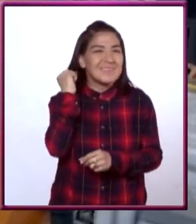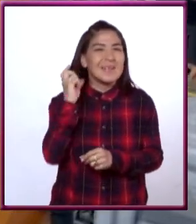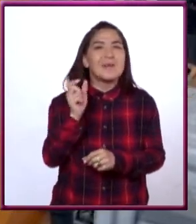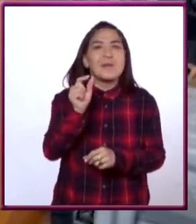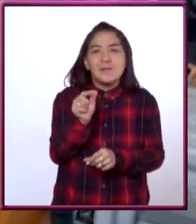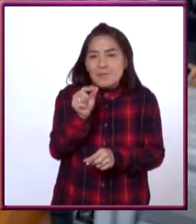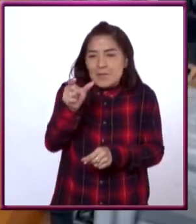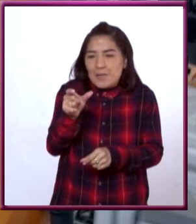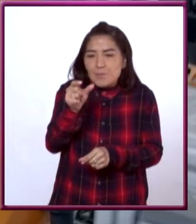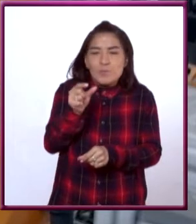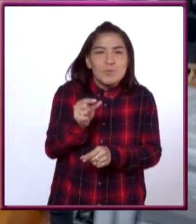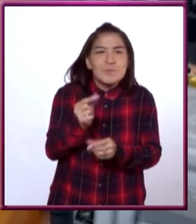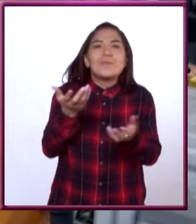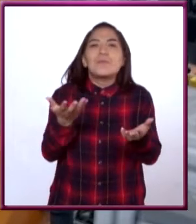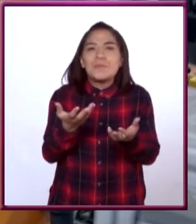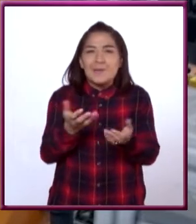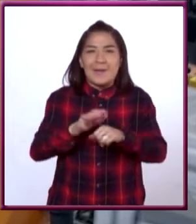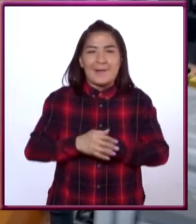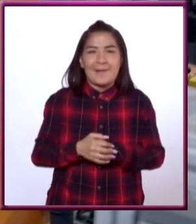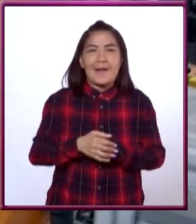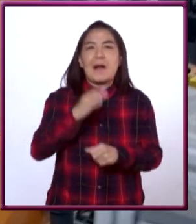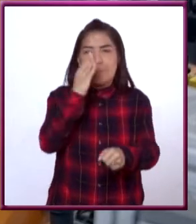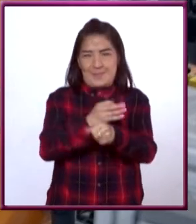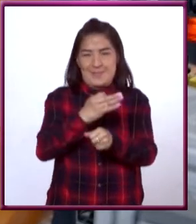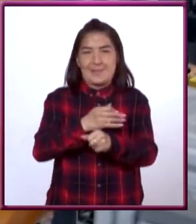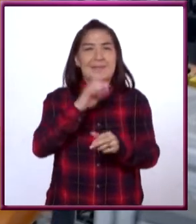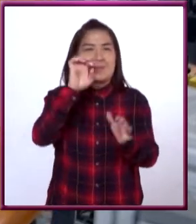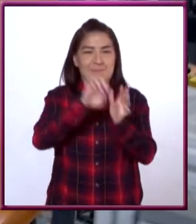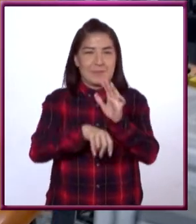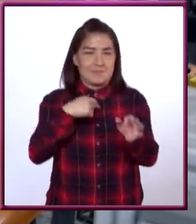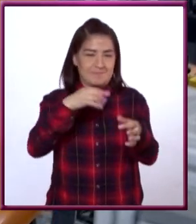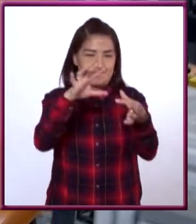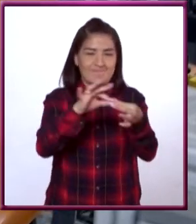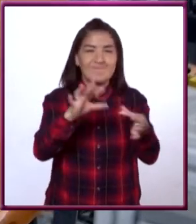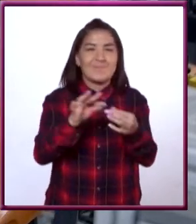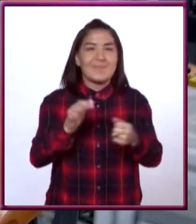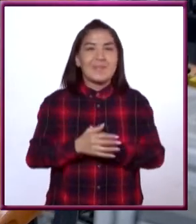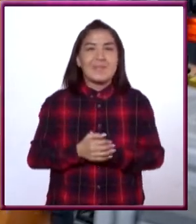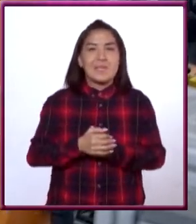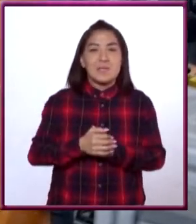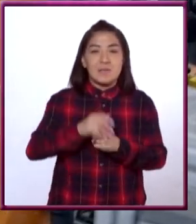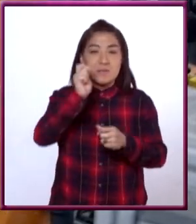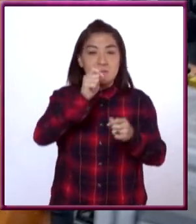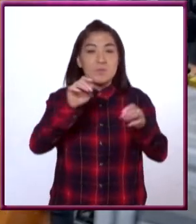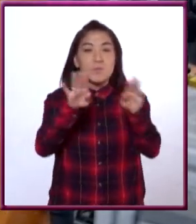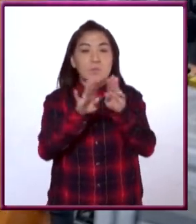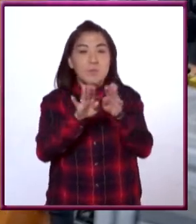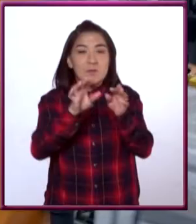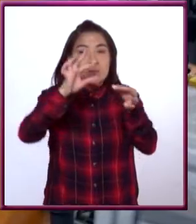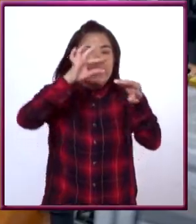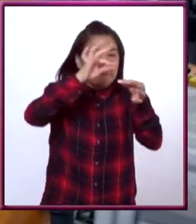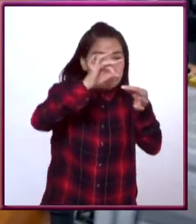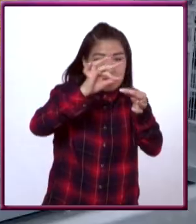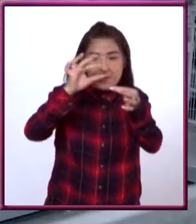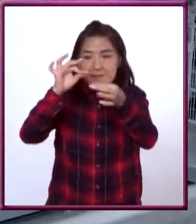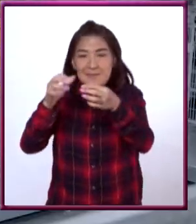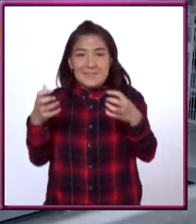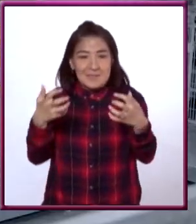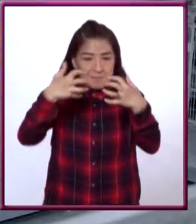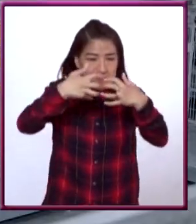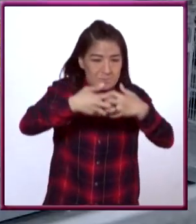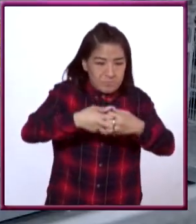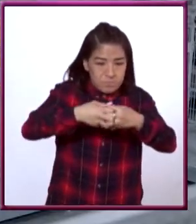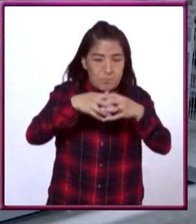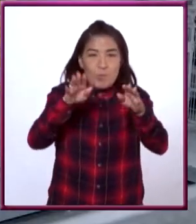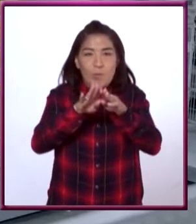un cabello. En el caso que yo te puedo comentar, los engranes que nosotros manufacturamos pueden